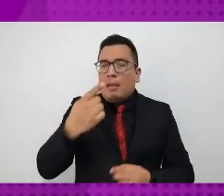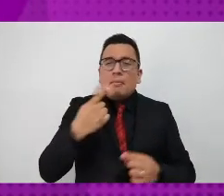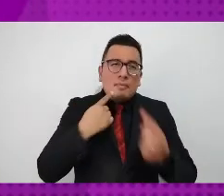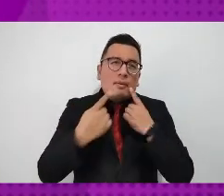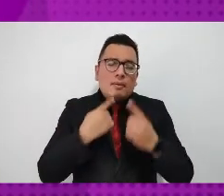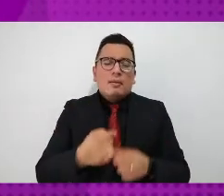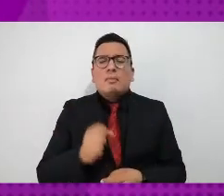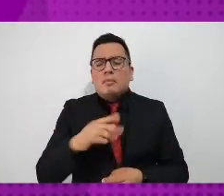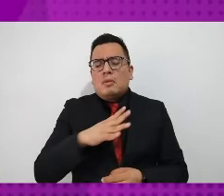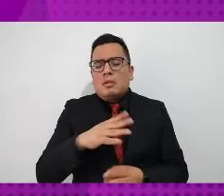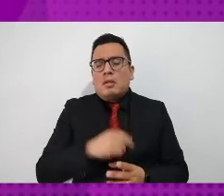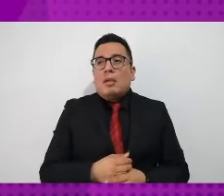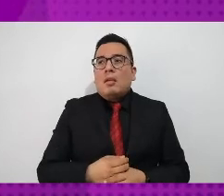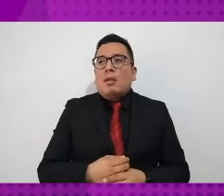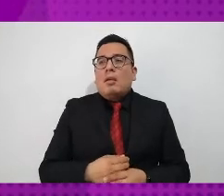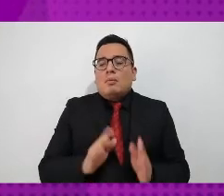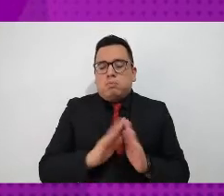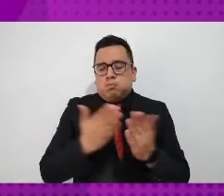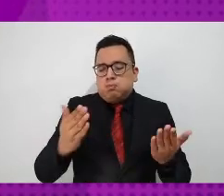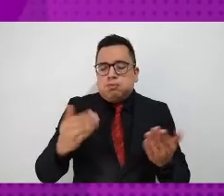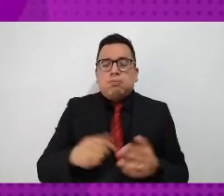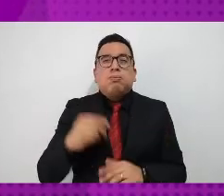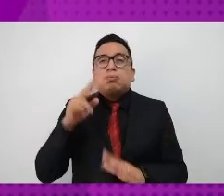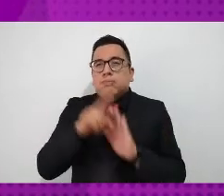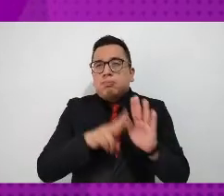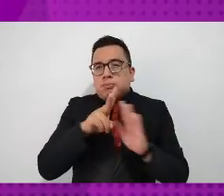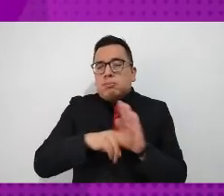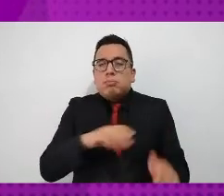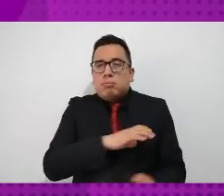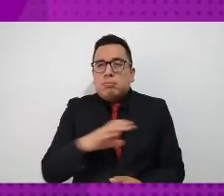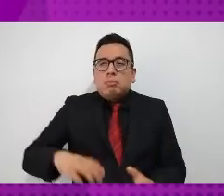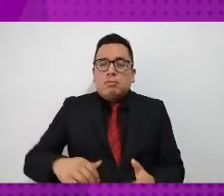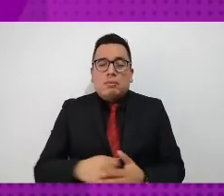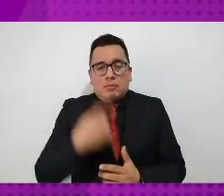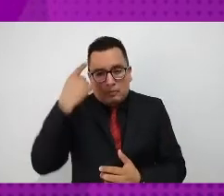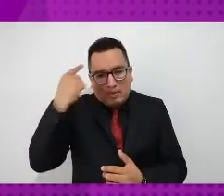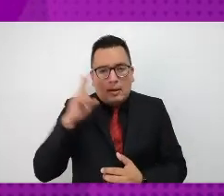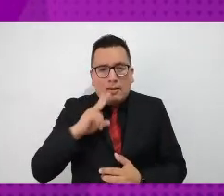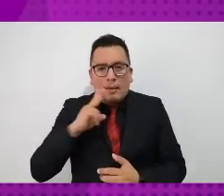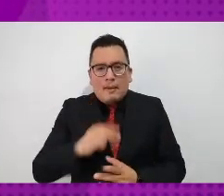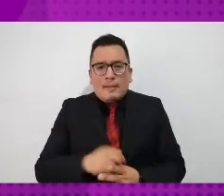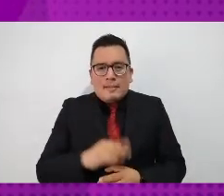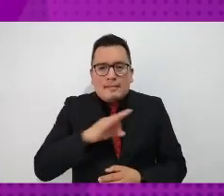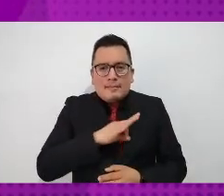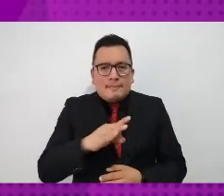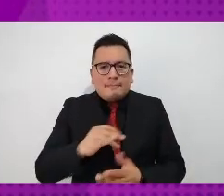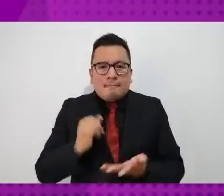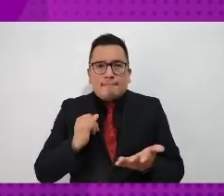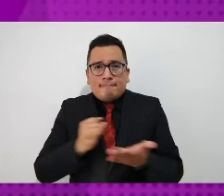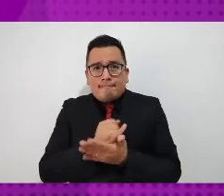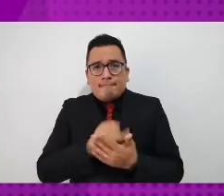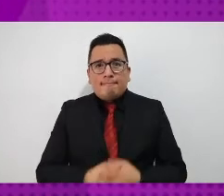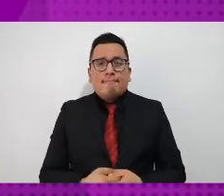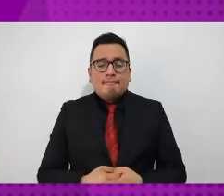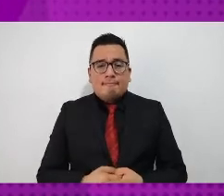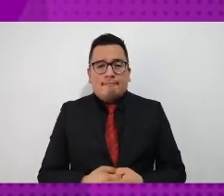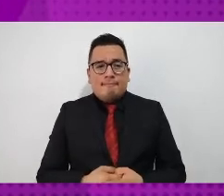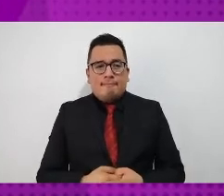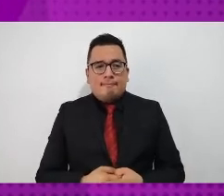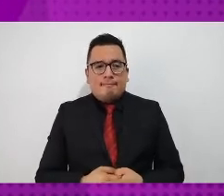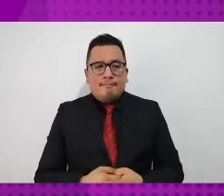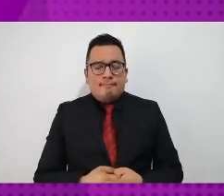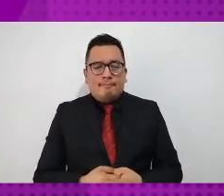debates también le dieron un trip selección criticó un vídeo de las candidaturas para que tuvieran mayores elementos al momento